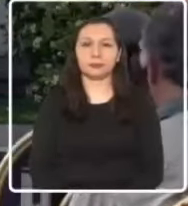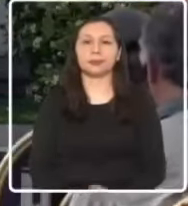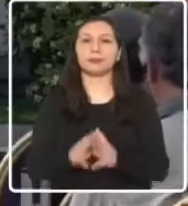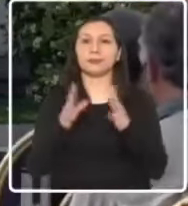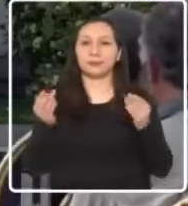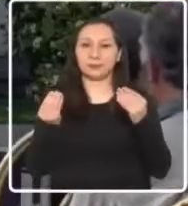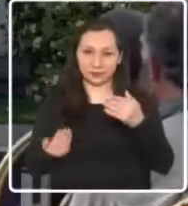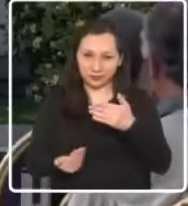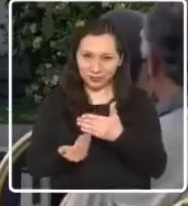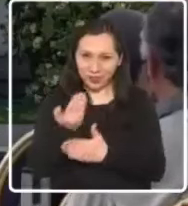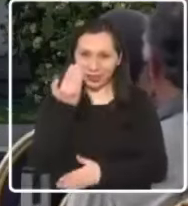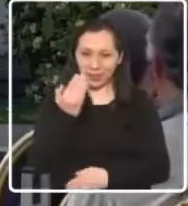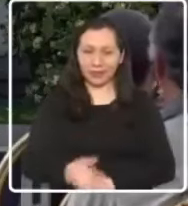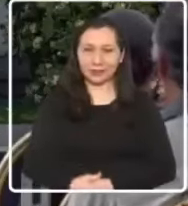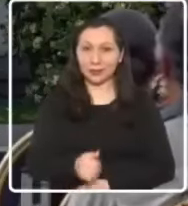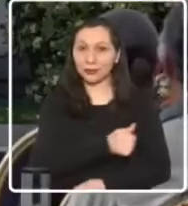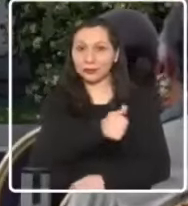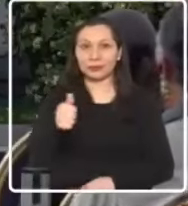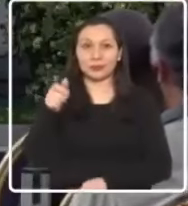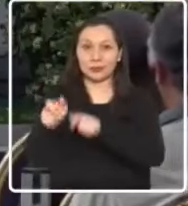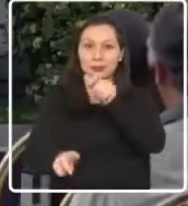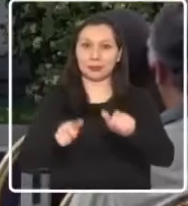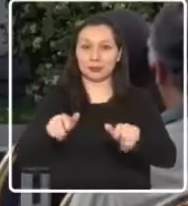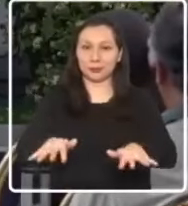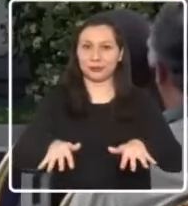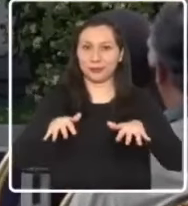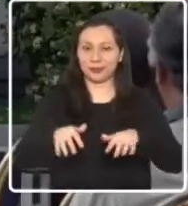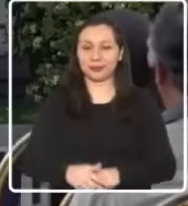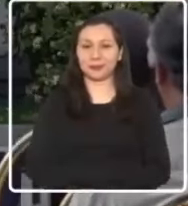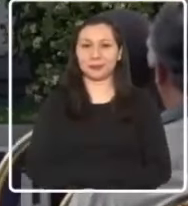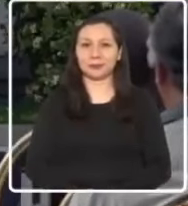Muy buenos días a todas y todos los presentes.